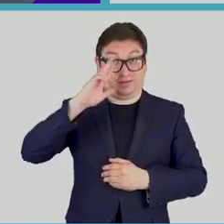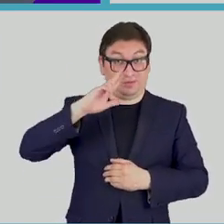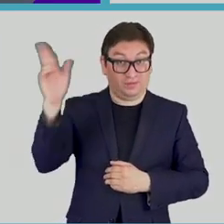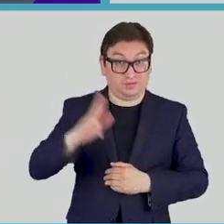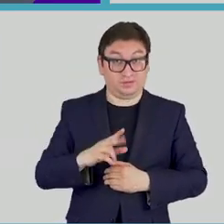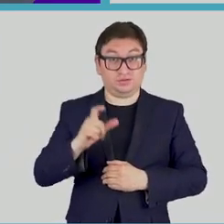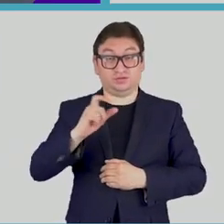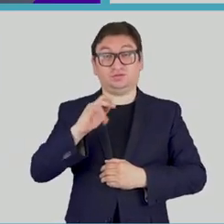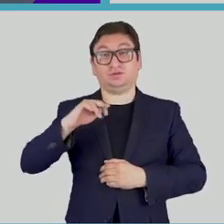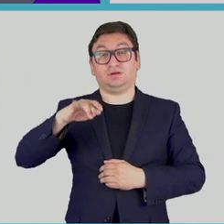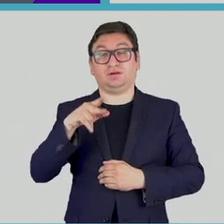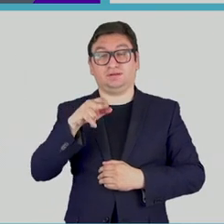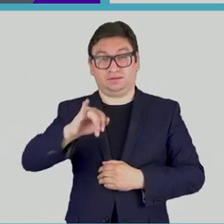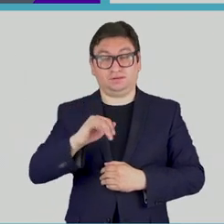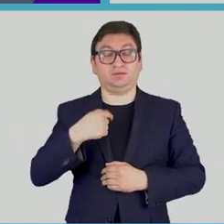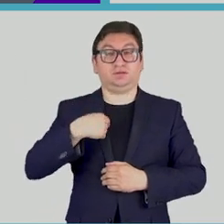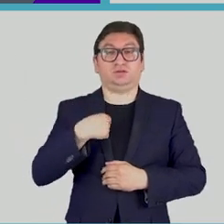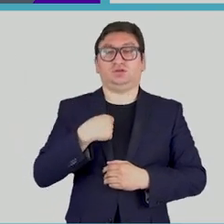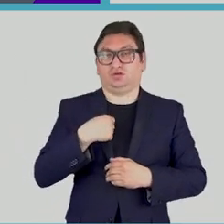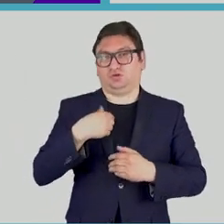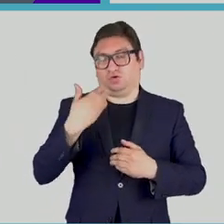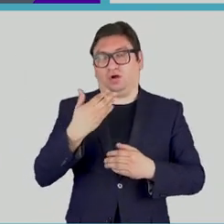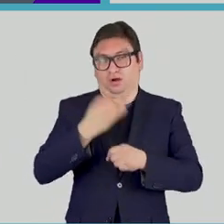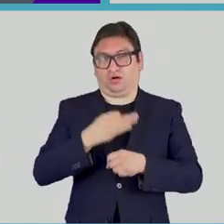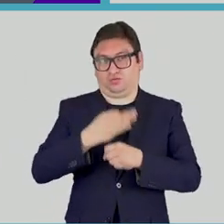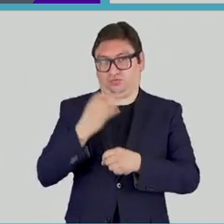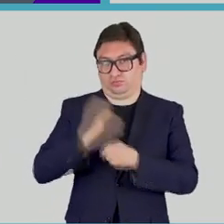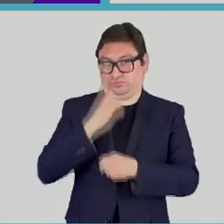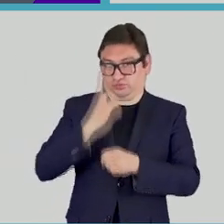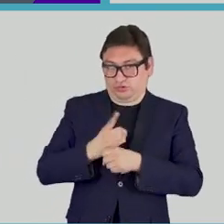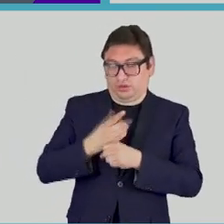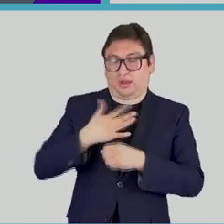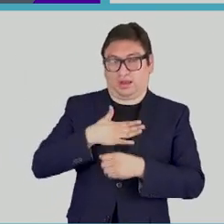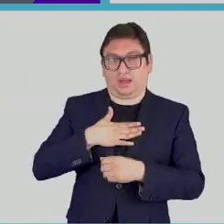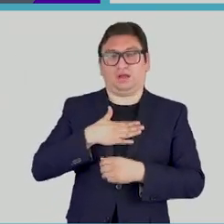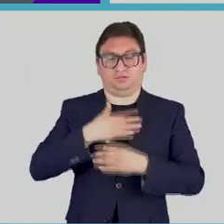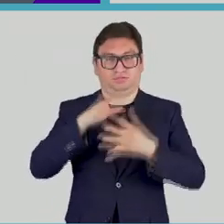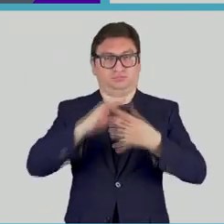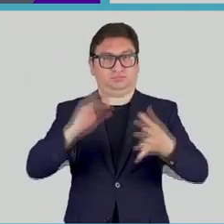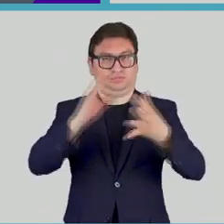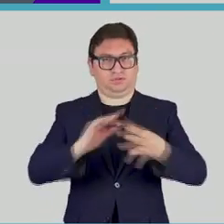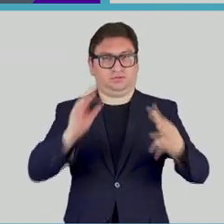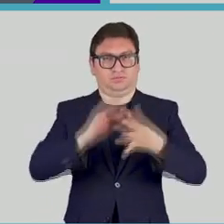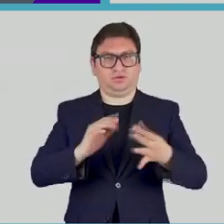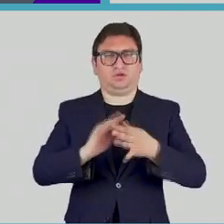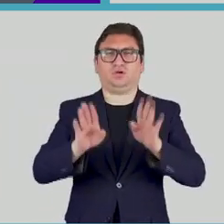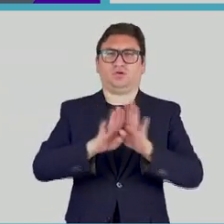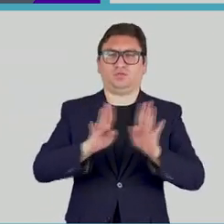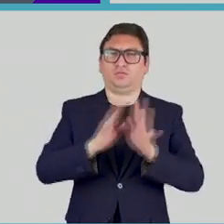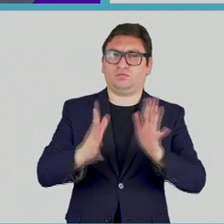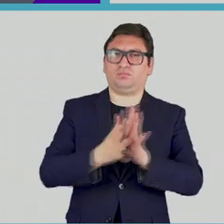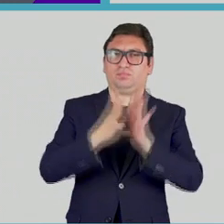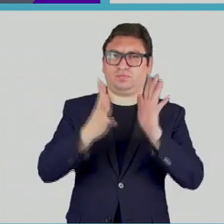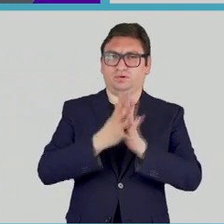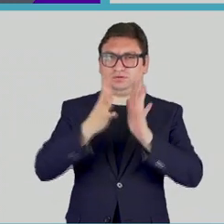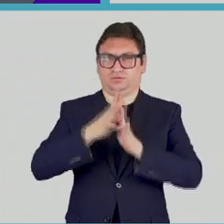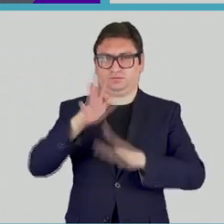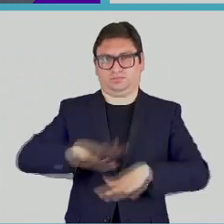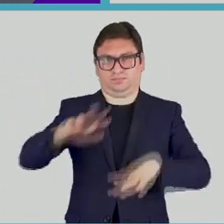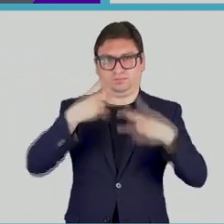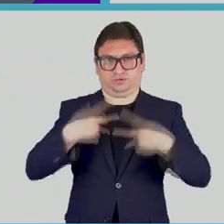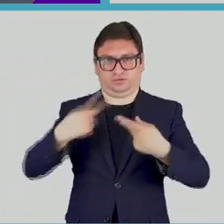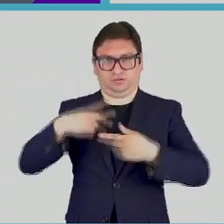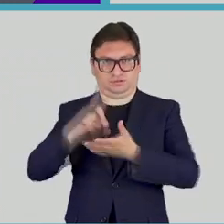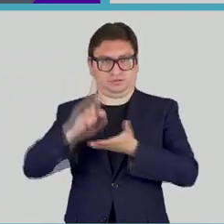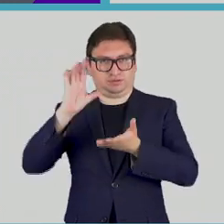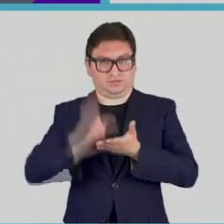Hola Yo soy chicani y en esta oportunidad me toca hablar sobre la participación de